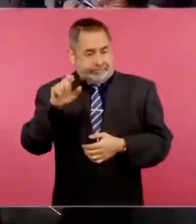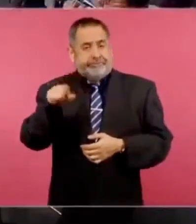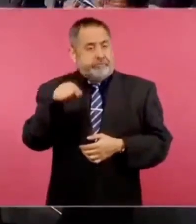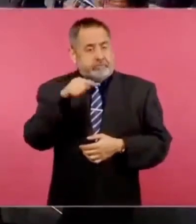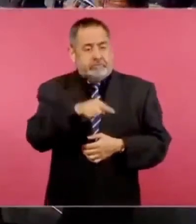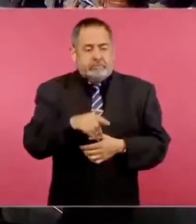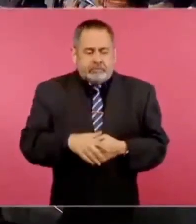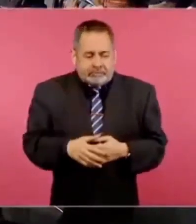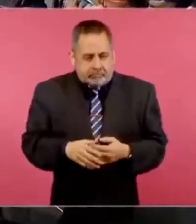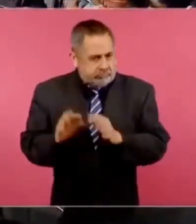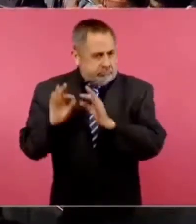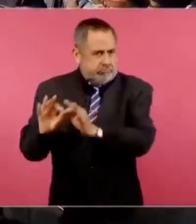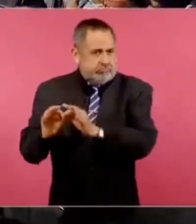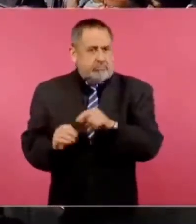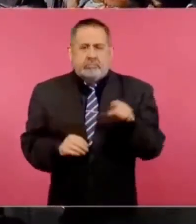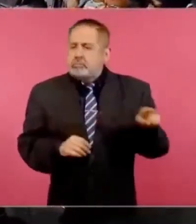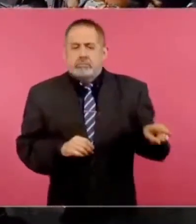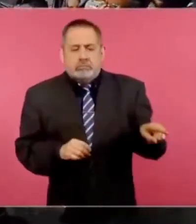según Krause,